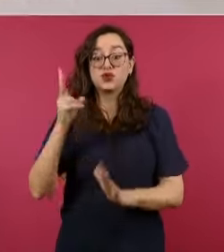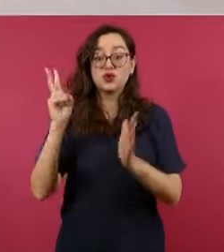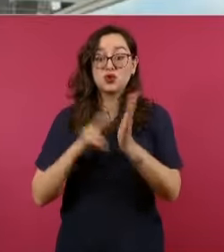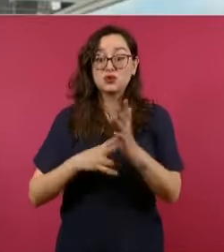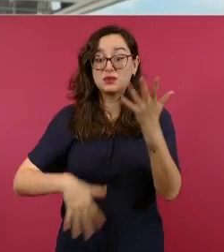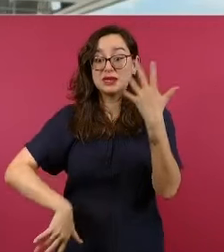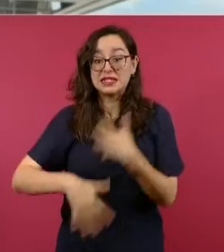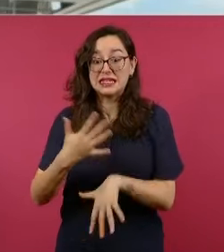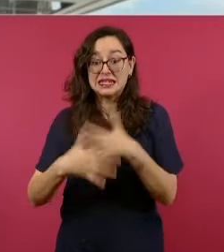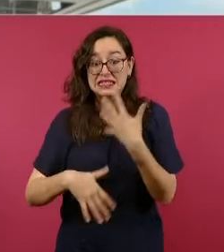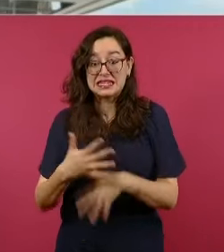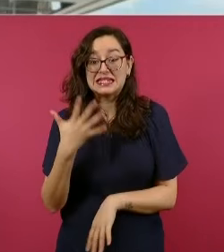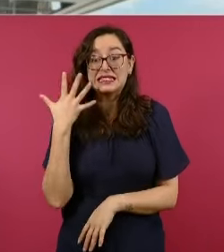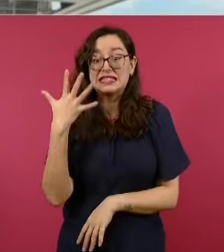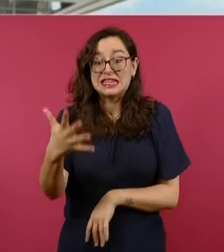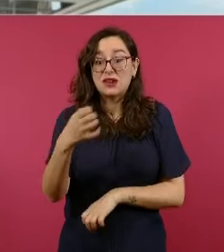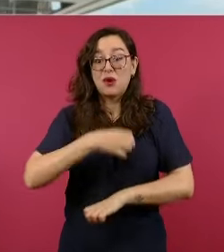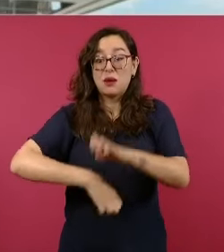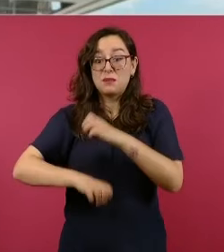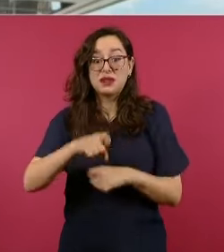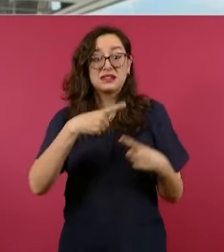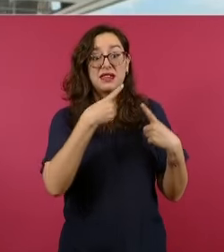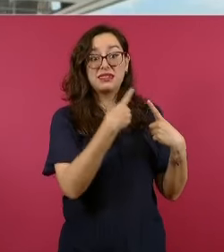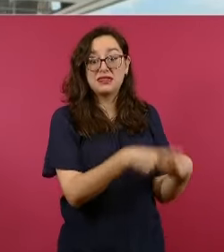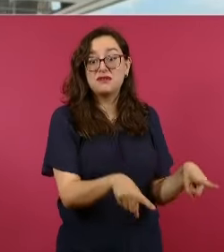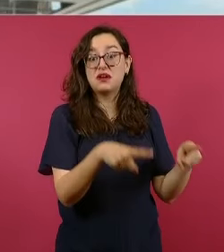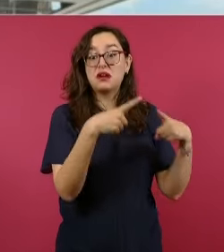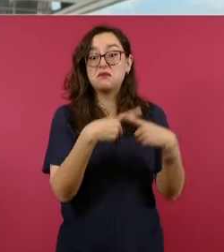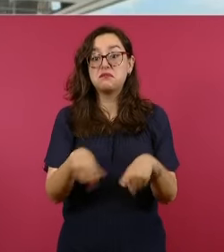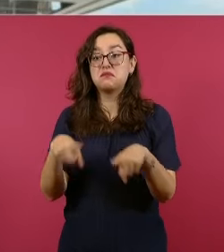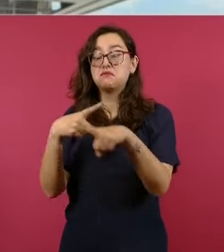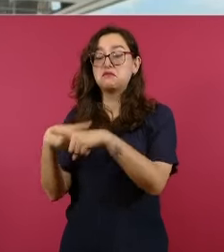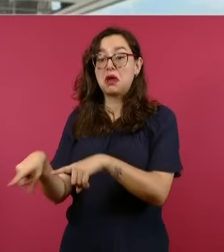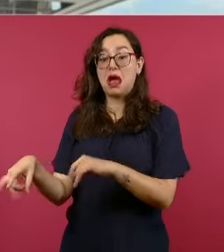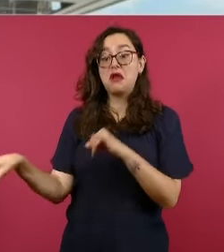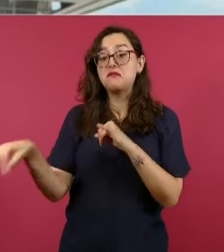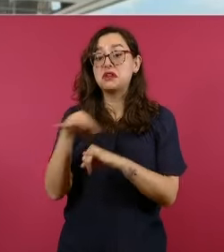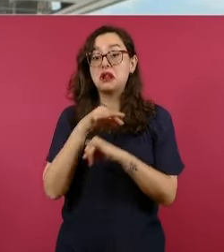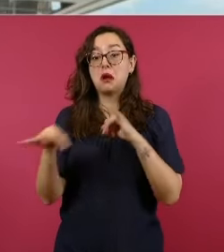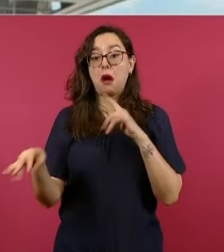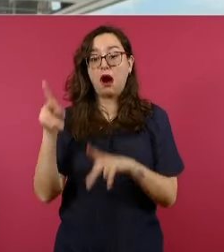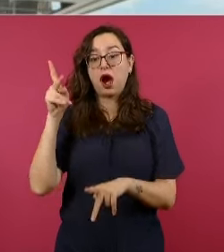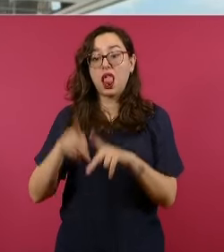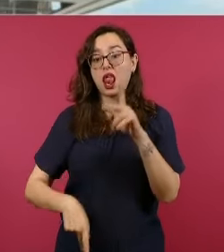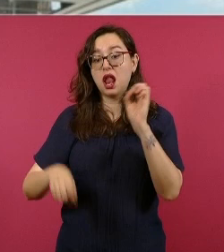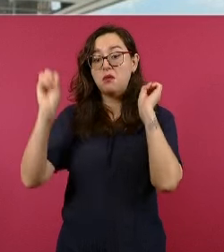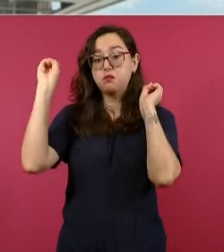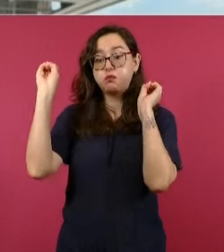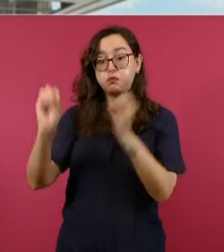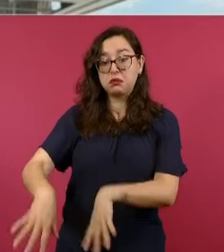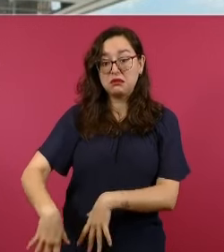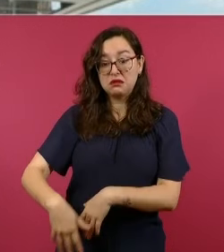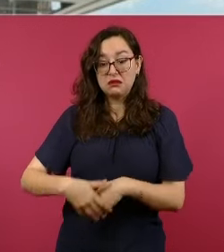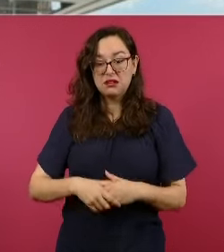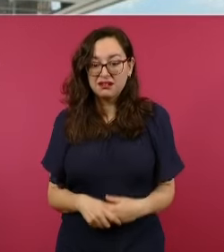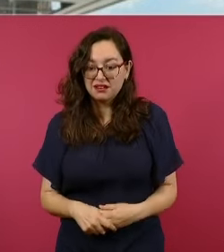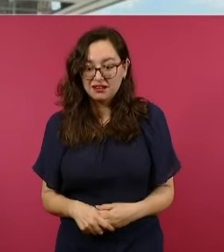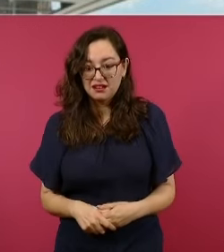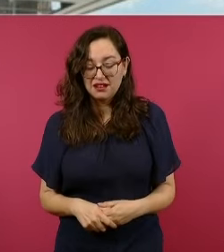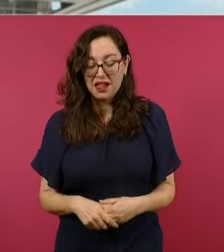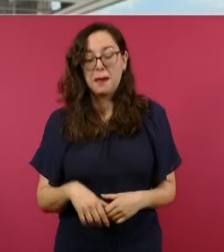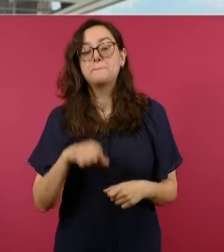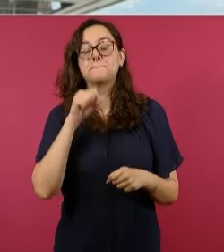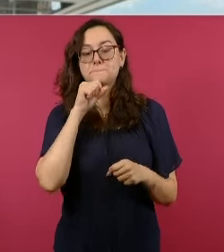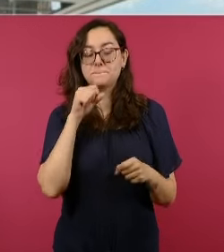licitaciones cinco empresas y al final de cuentas lo dejaron eh abandonado eh hubo además la